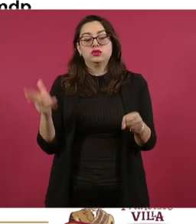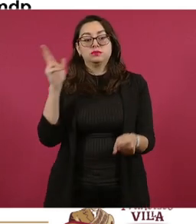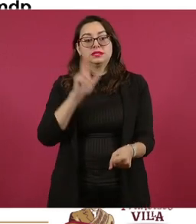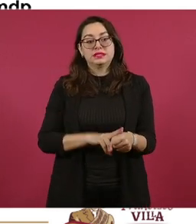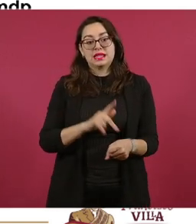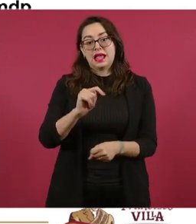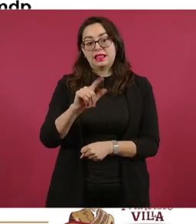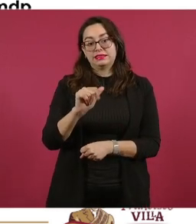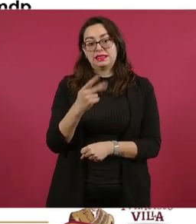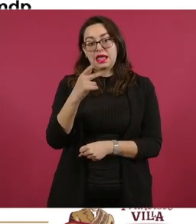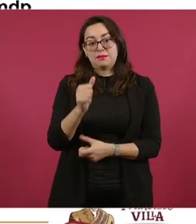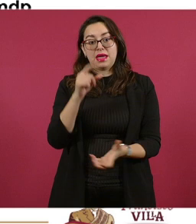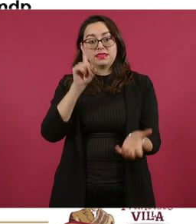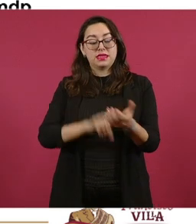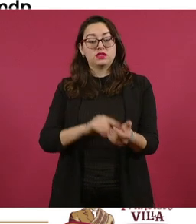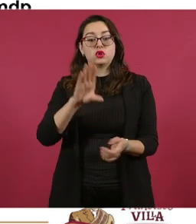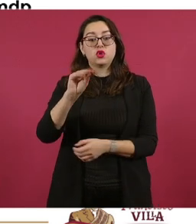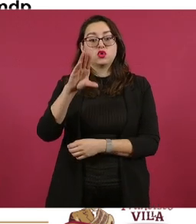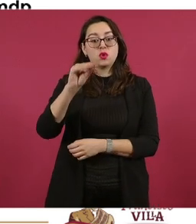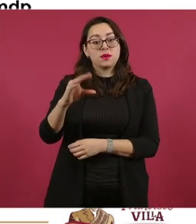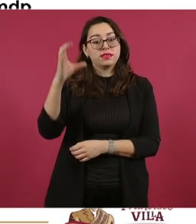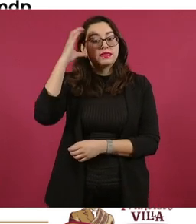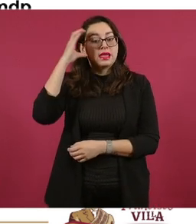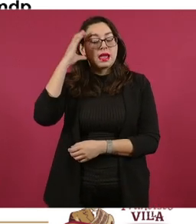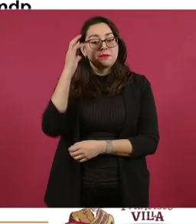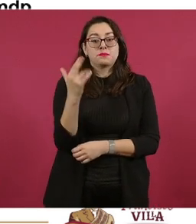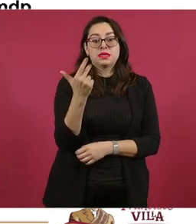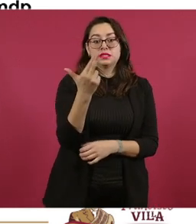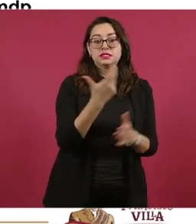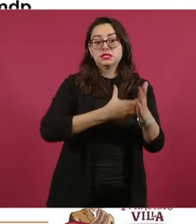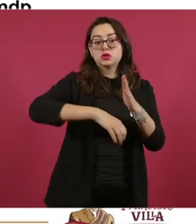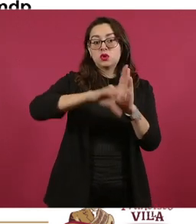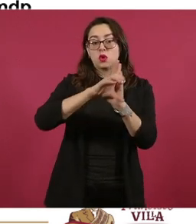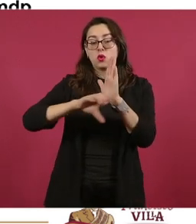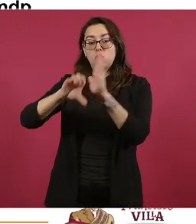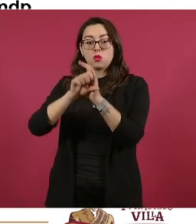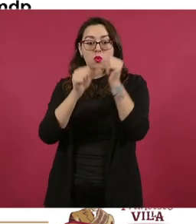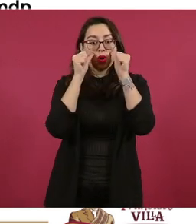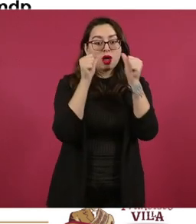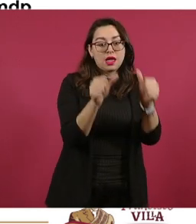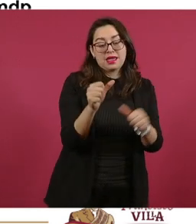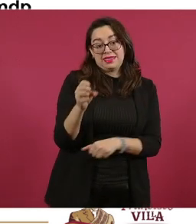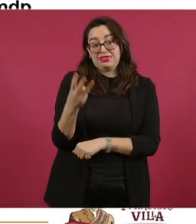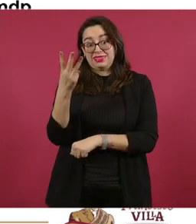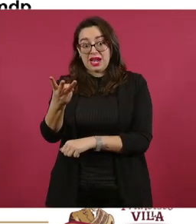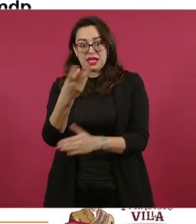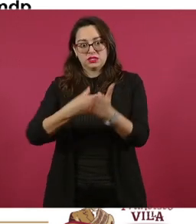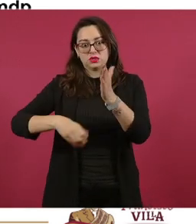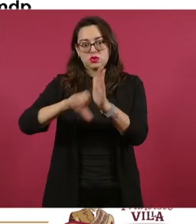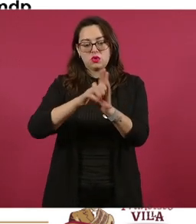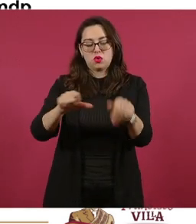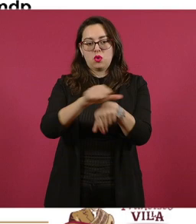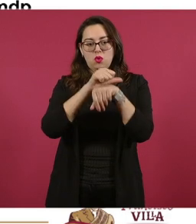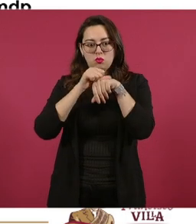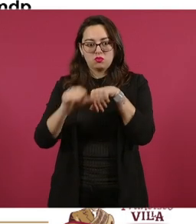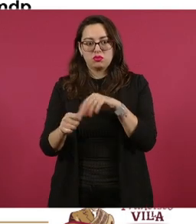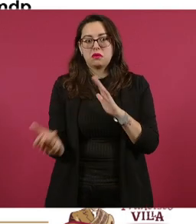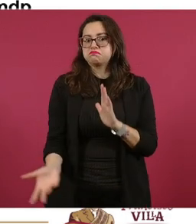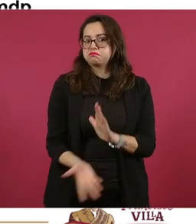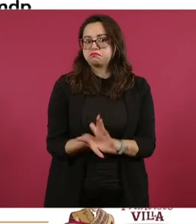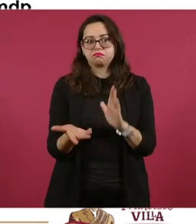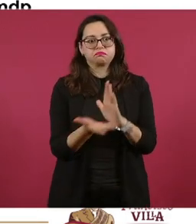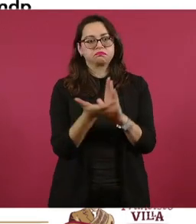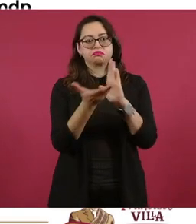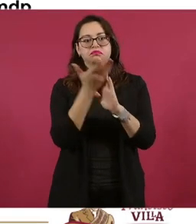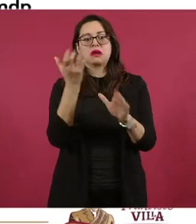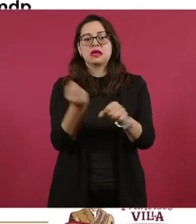camas, 25 consultorios, 3 quirófanos, se está ya construyendo, está bastante avanzado, lo